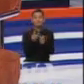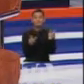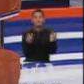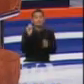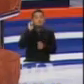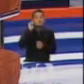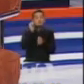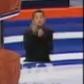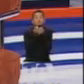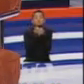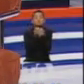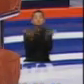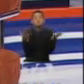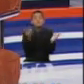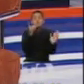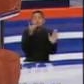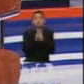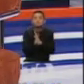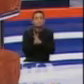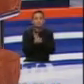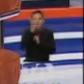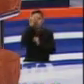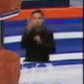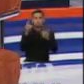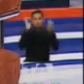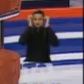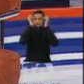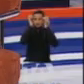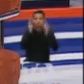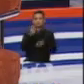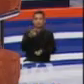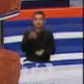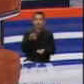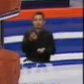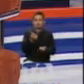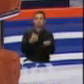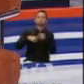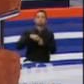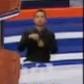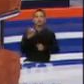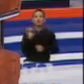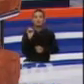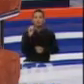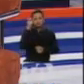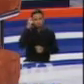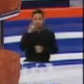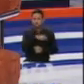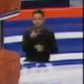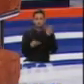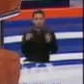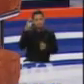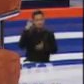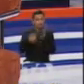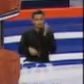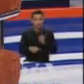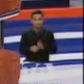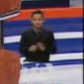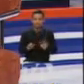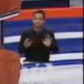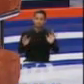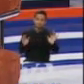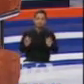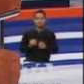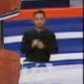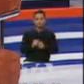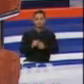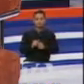de mujeres, no denuncian por miedo a represalias o por miedo simplemente al qué dirán, ¿no? Lo que